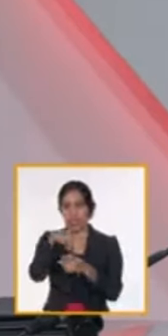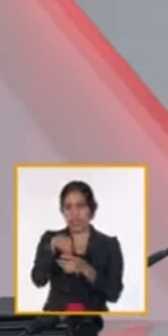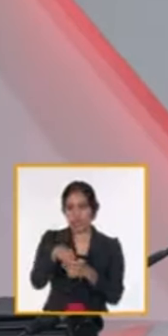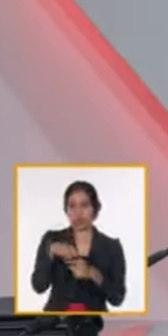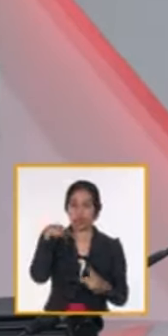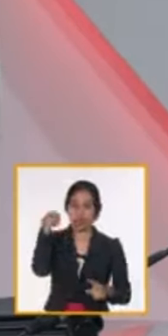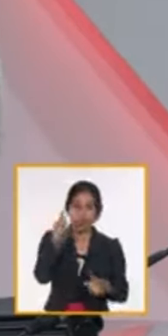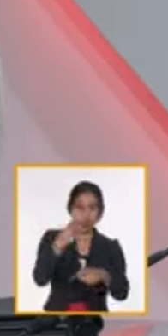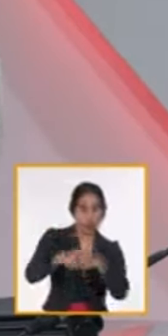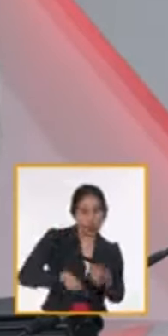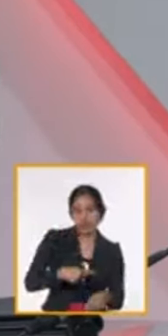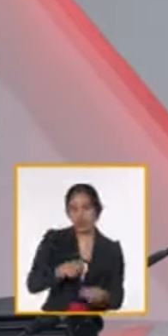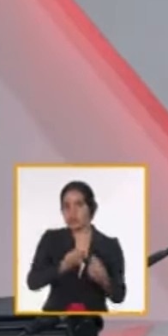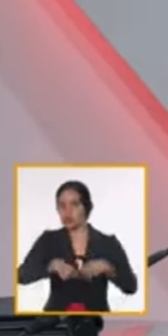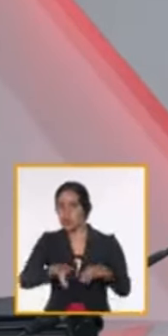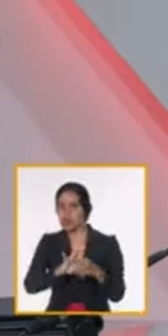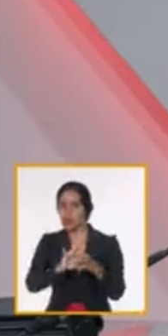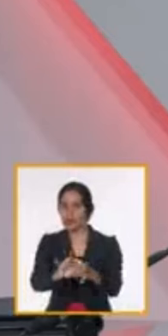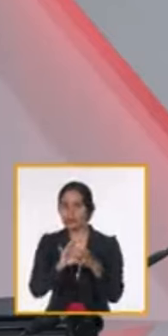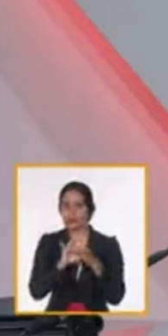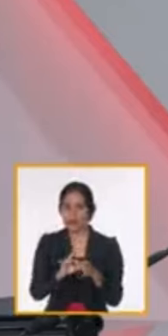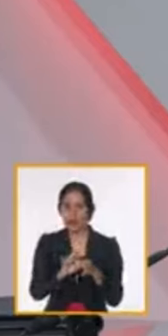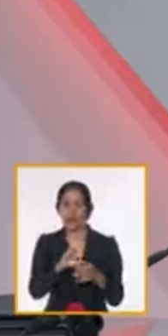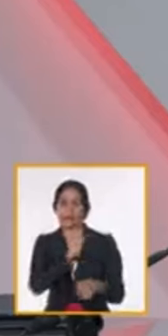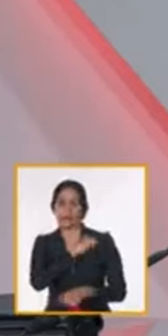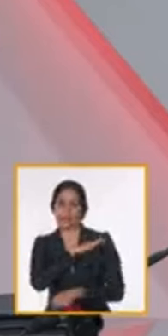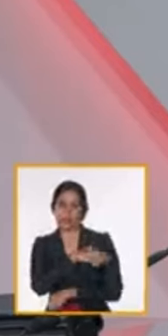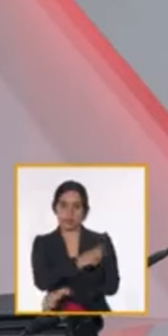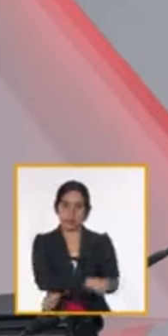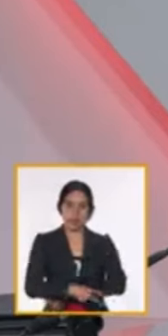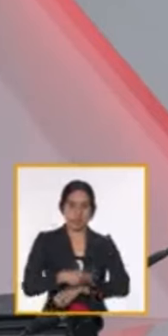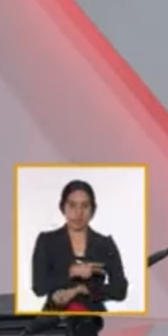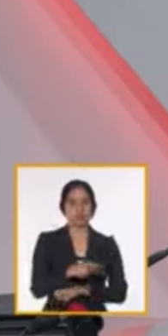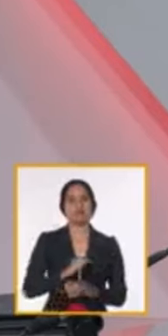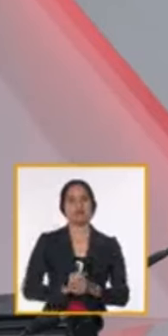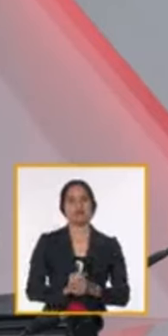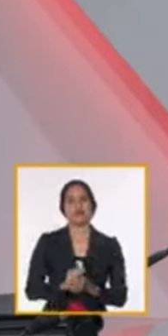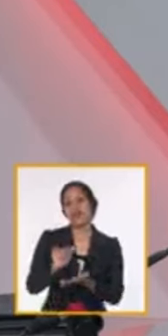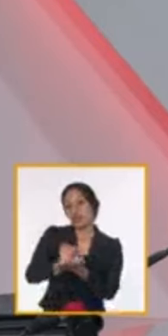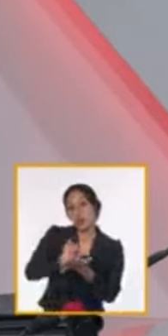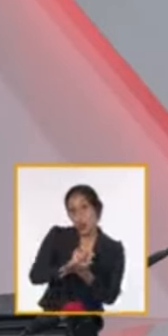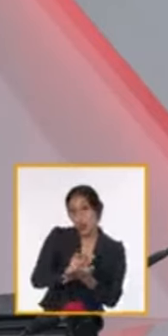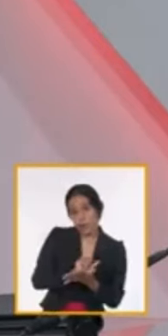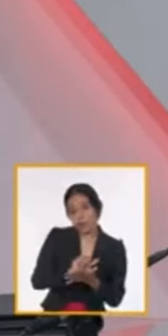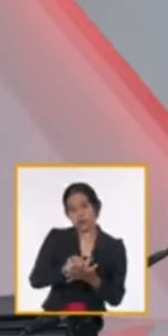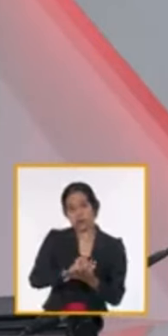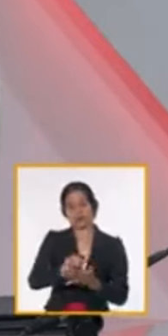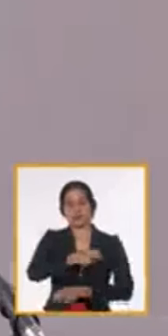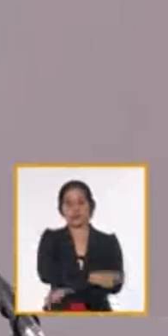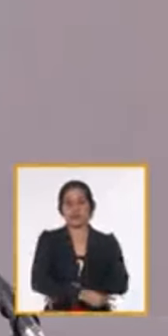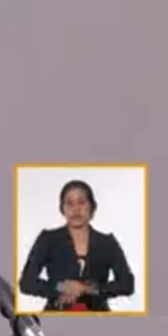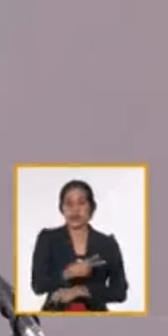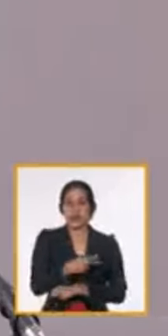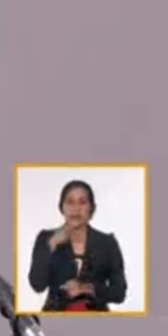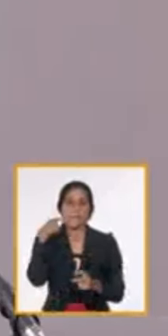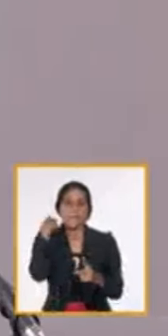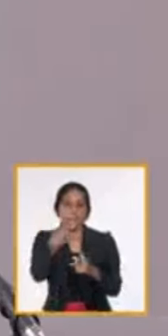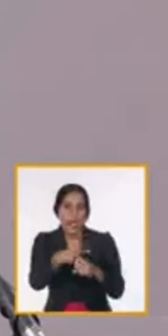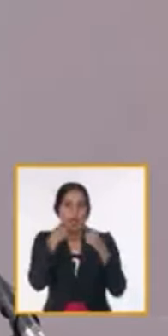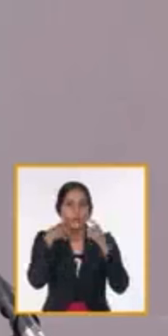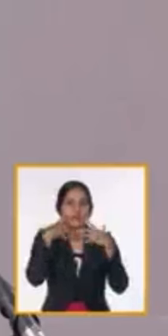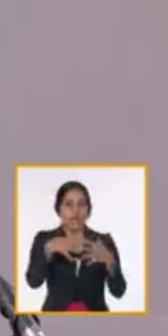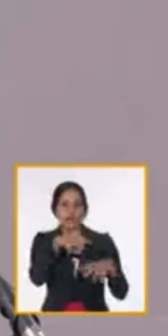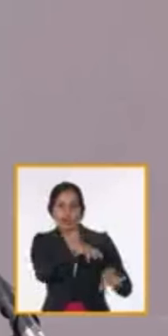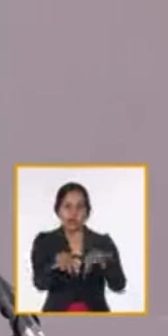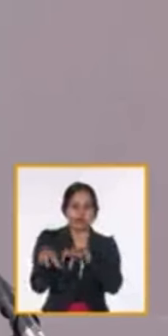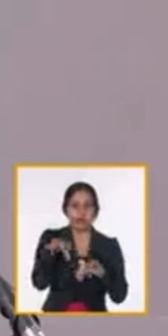contra de lo que está ocurriendo allí en Palestina. Pero bueno, Nueva York fue un poco el lugar donde brotó la protesta,